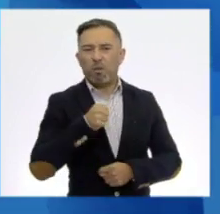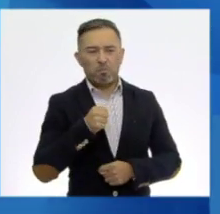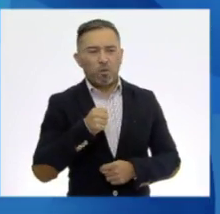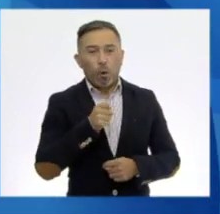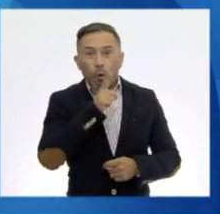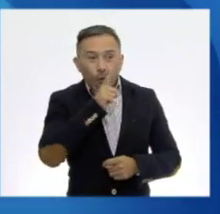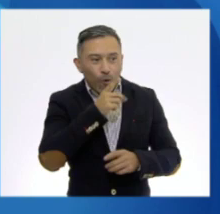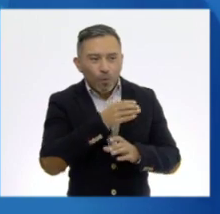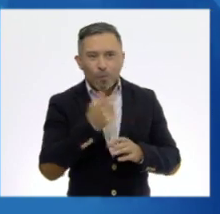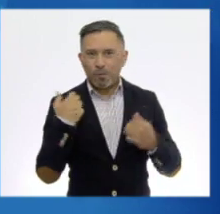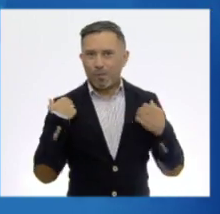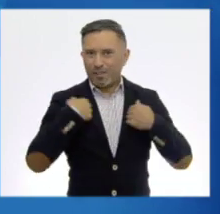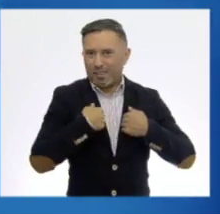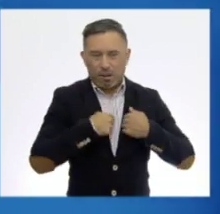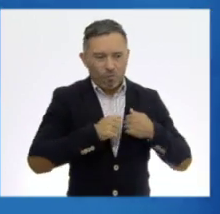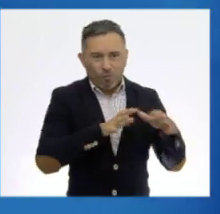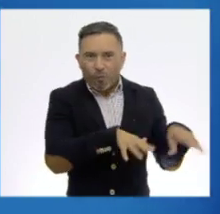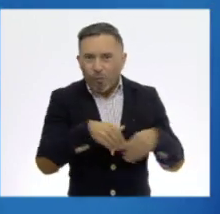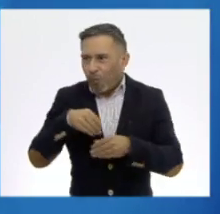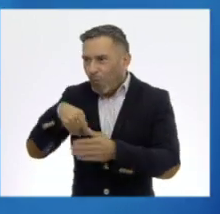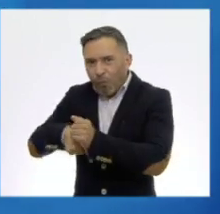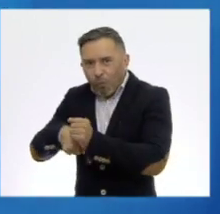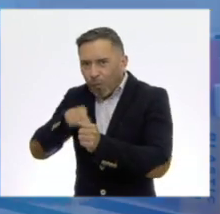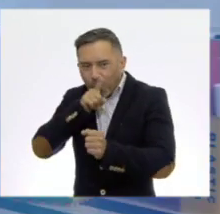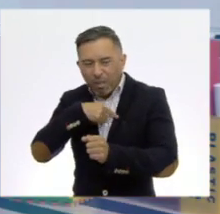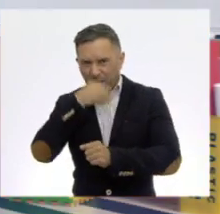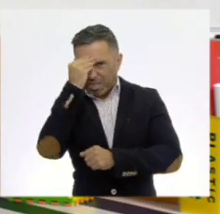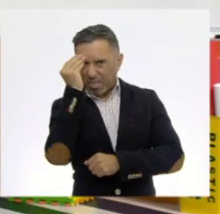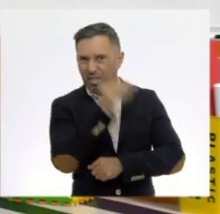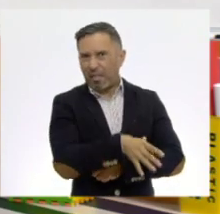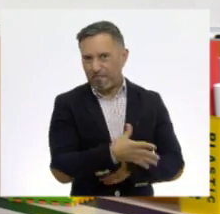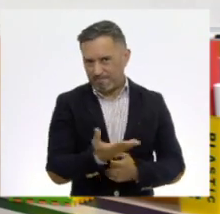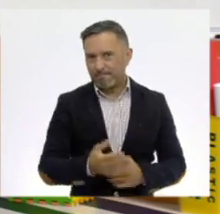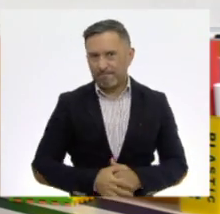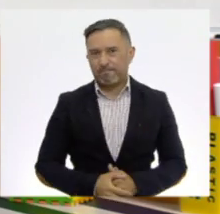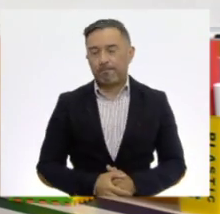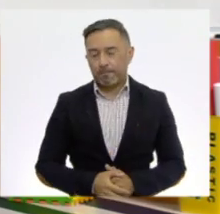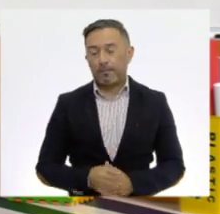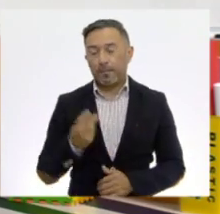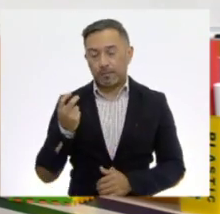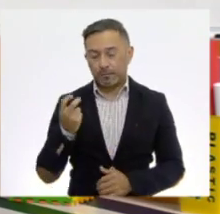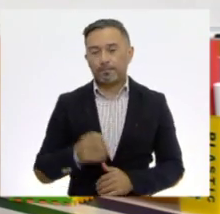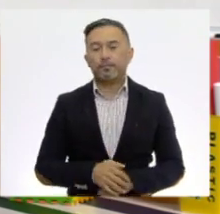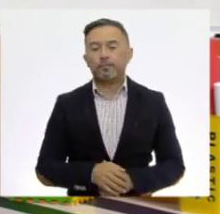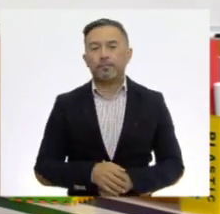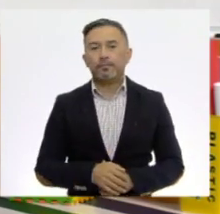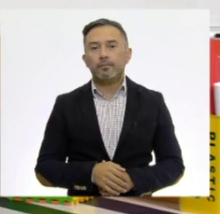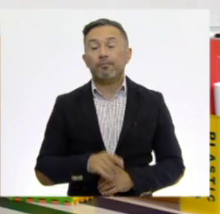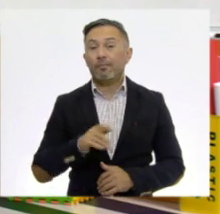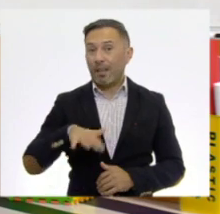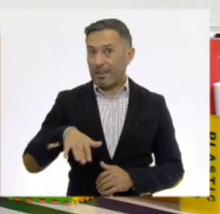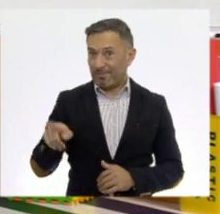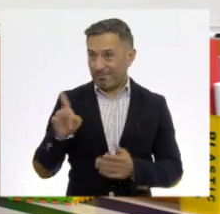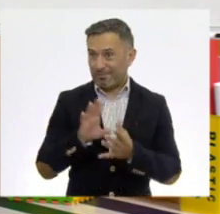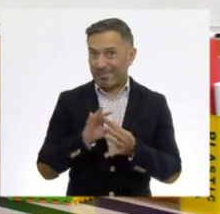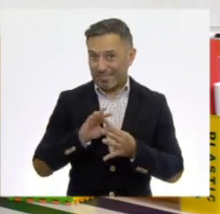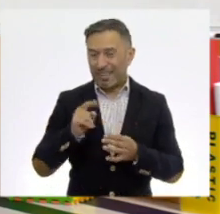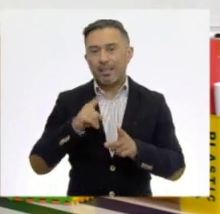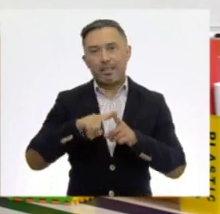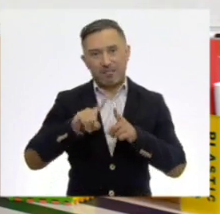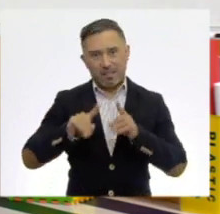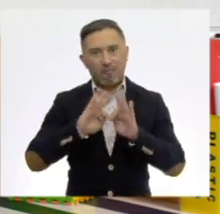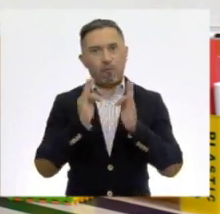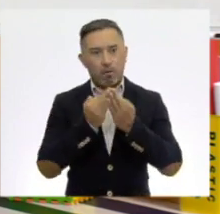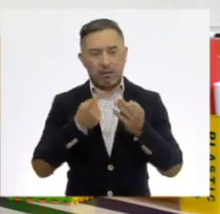Exactamente. Ahora, ya que sabemos cuáles son los diferentes tipos de agresión o en qué forma puede venir